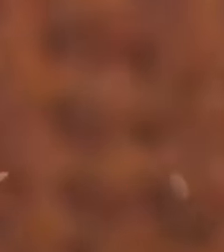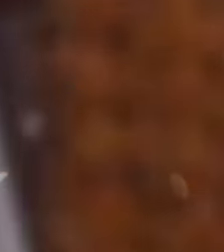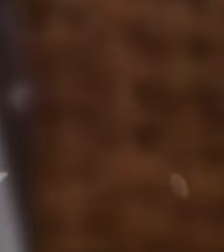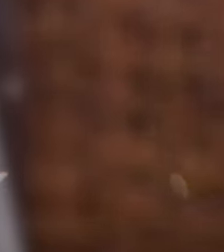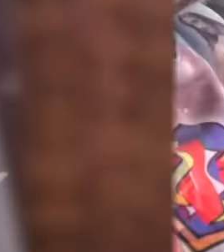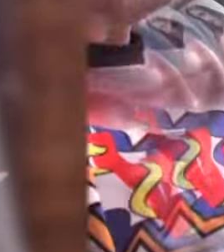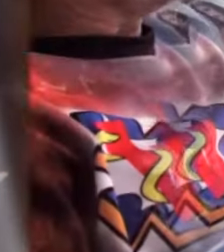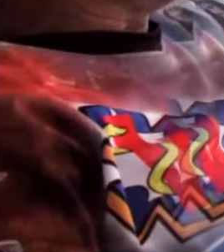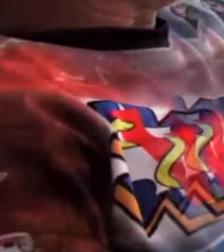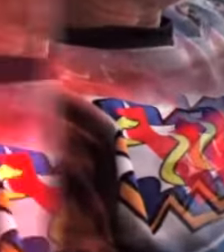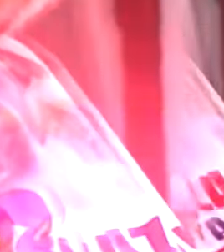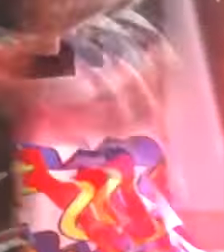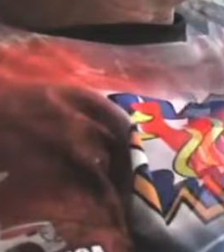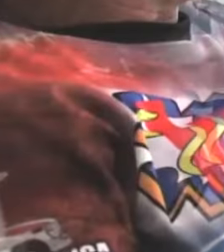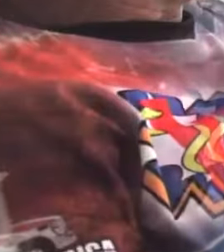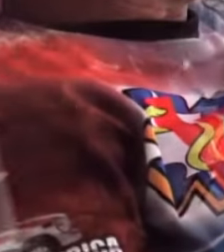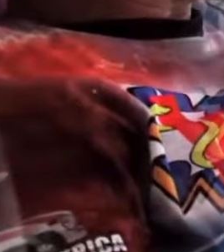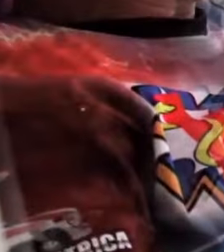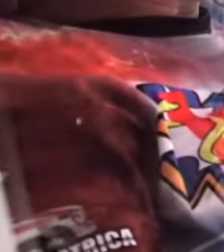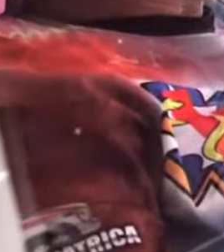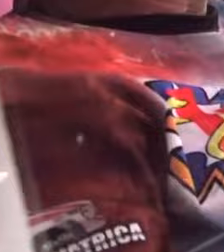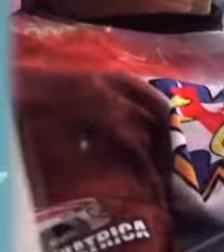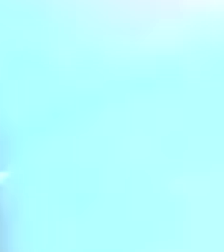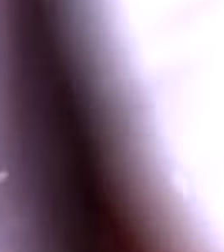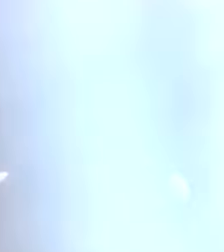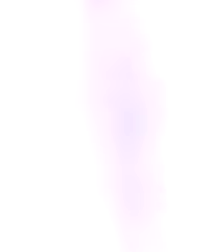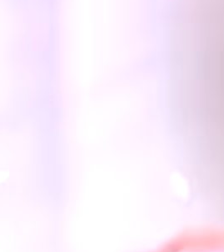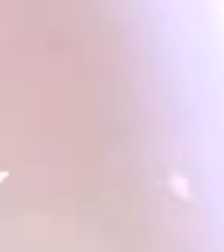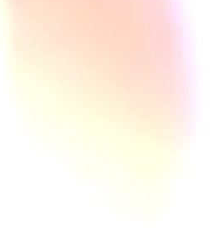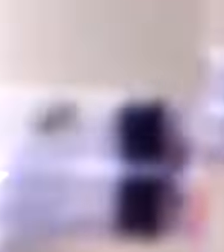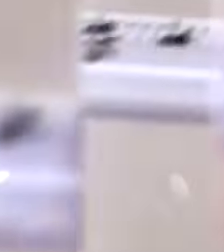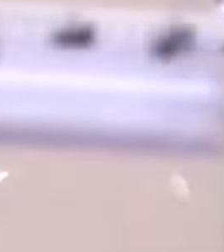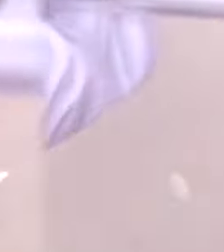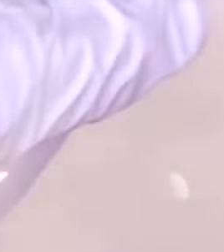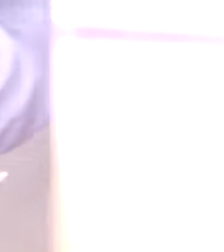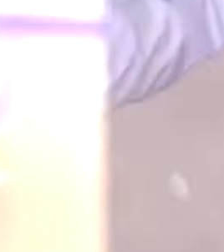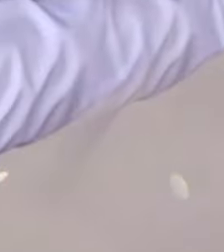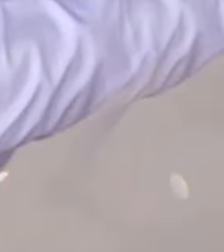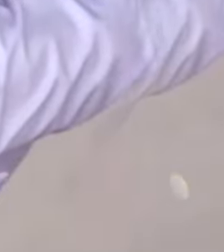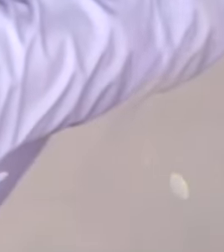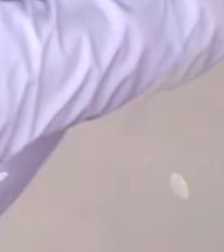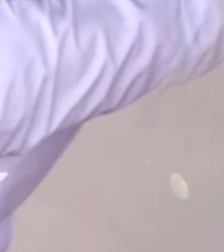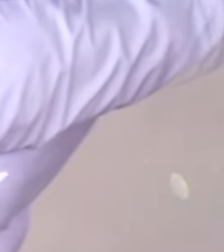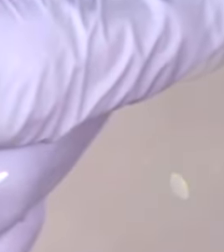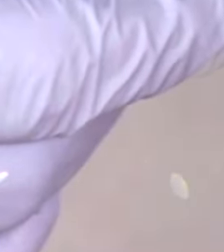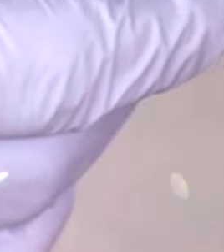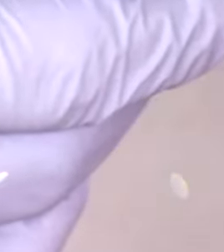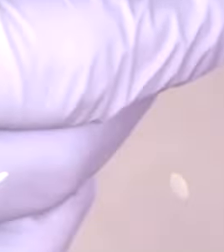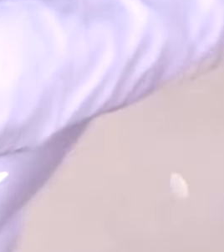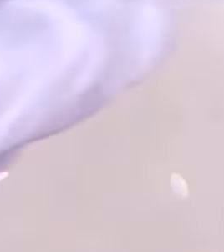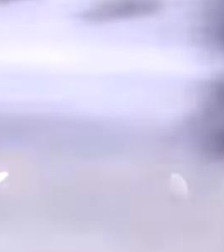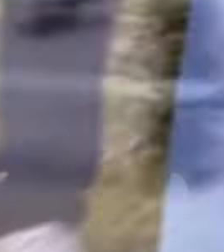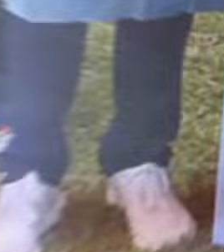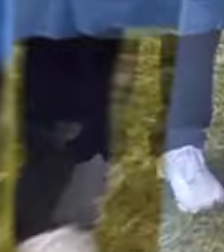peligro y trabajando para que la ciudad retornara a la normalidad lo más pronto posible. Ya estamos saliendo de la epidemia del